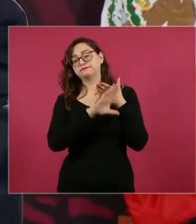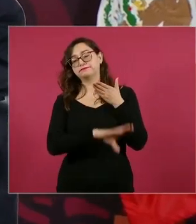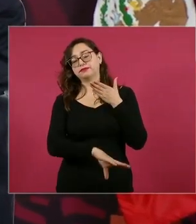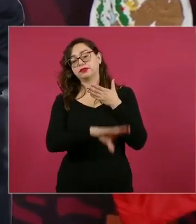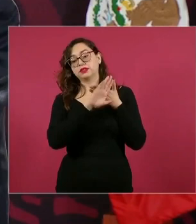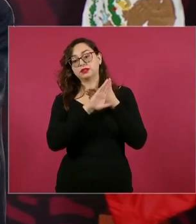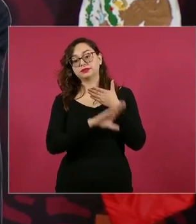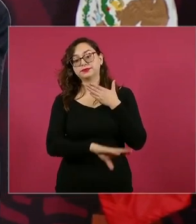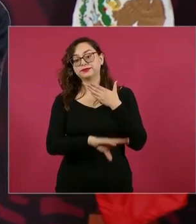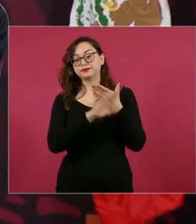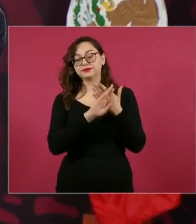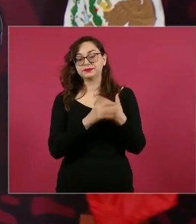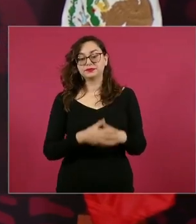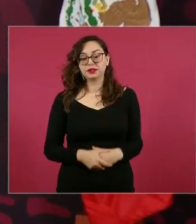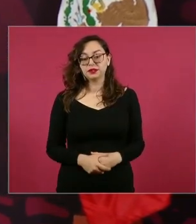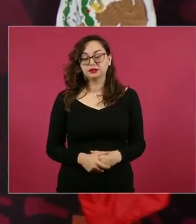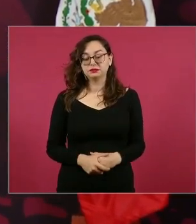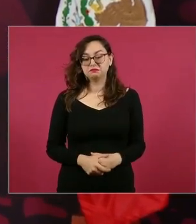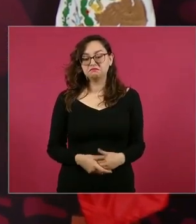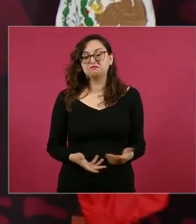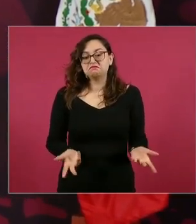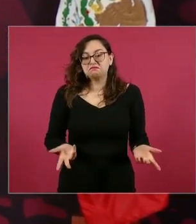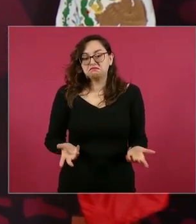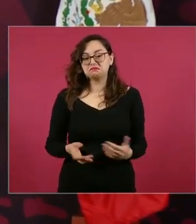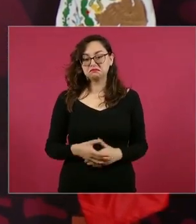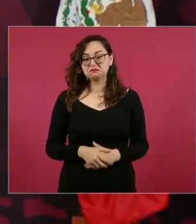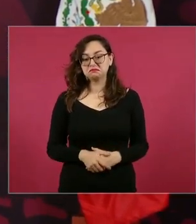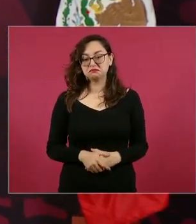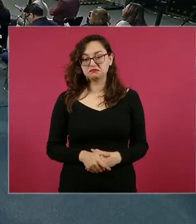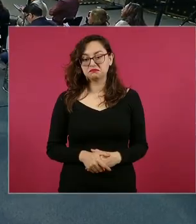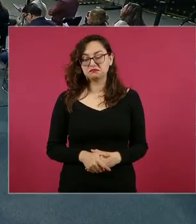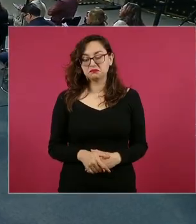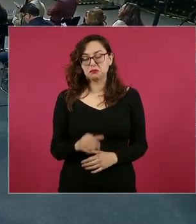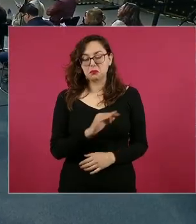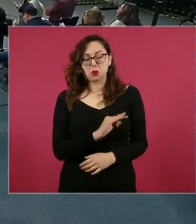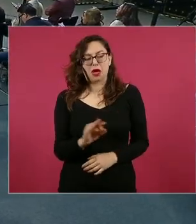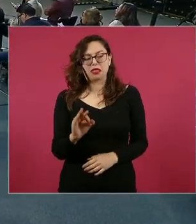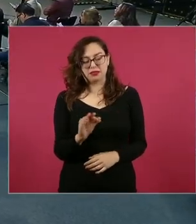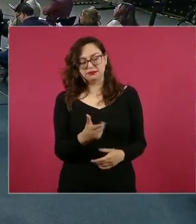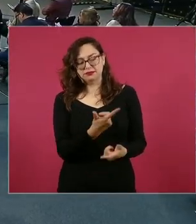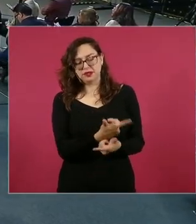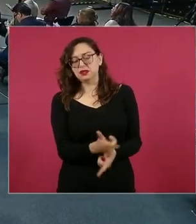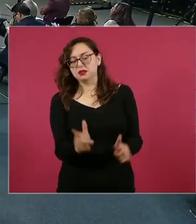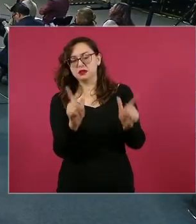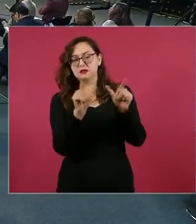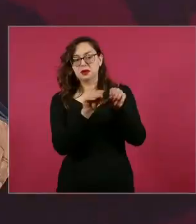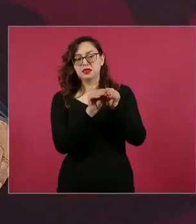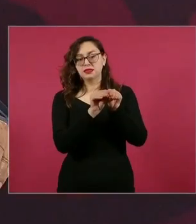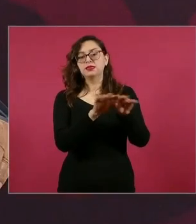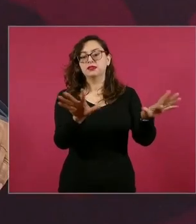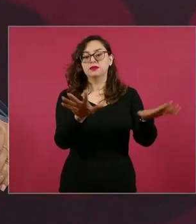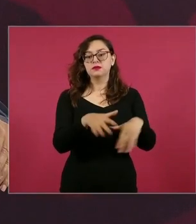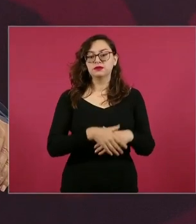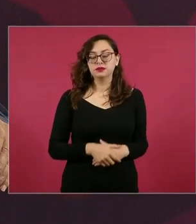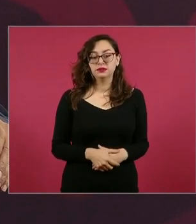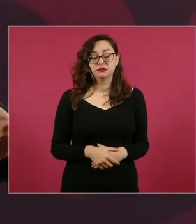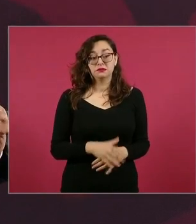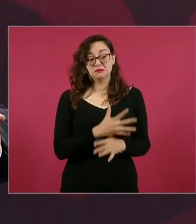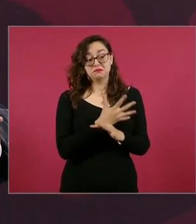a Zambada ustedes creen que